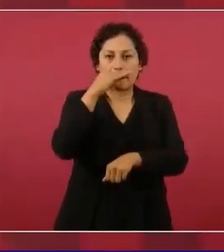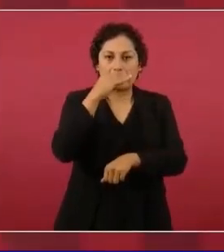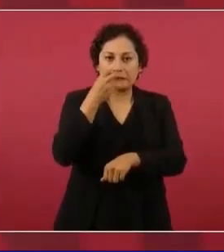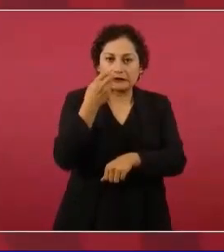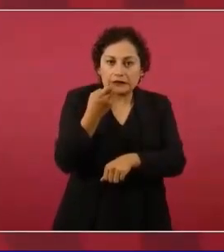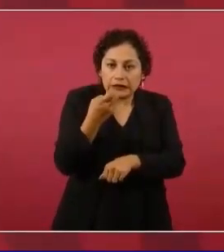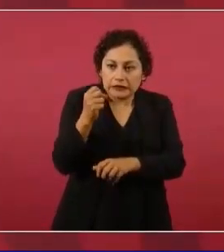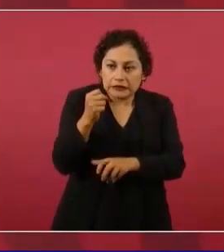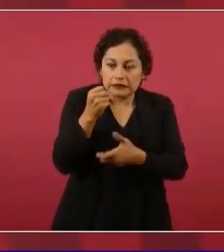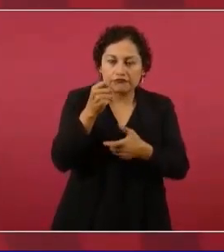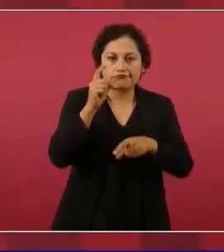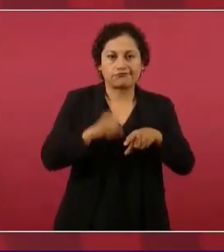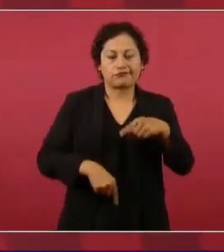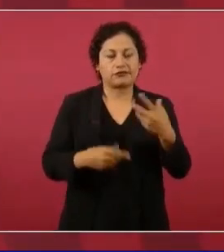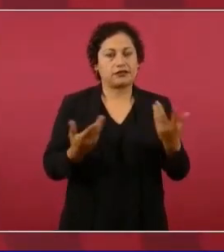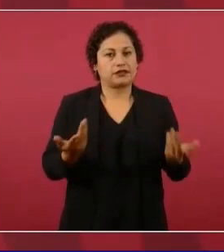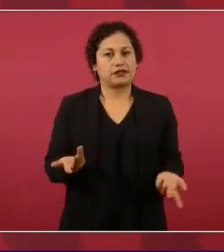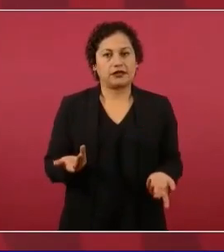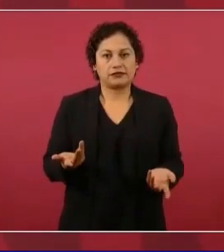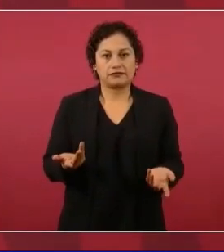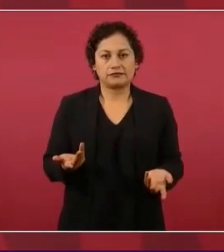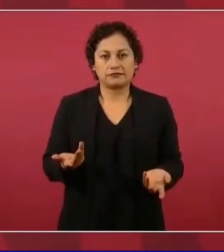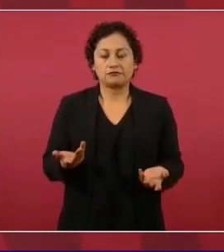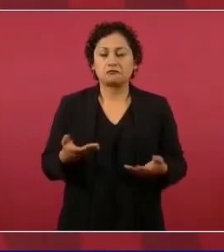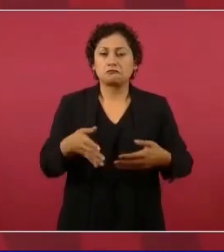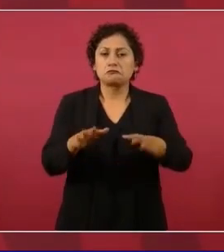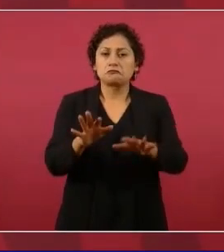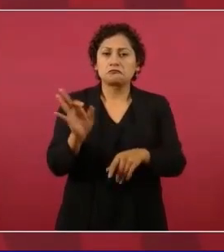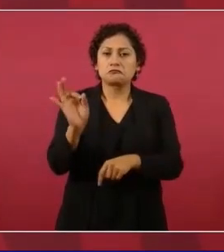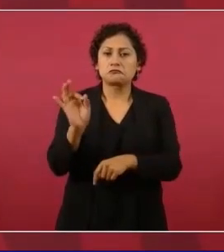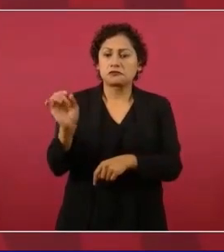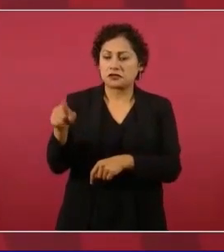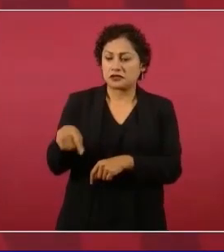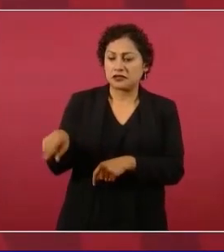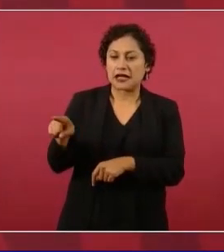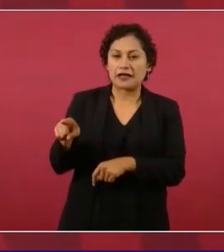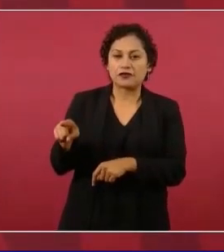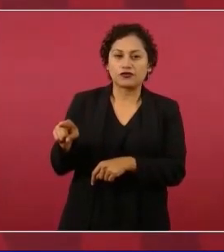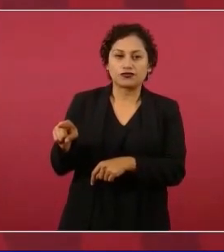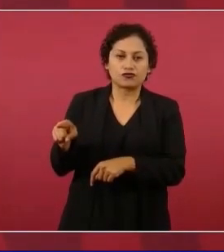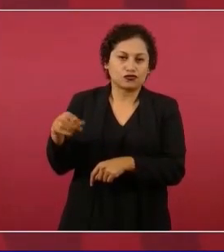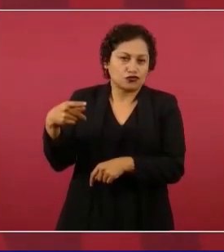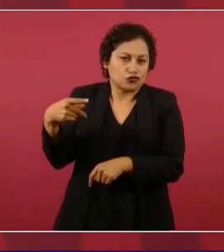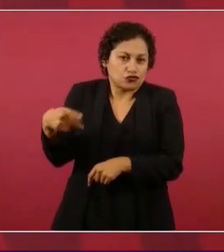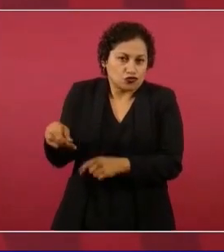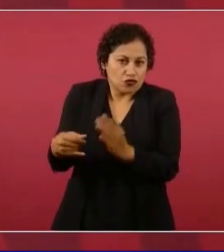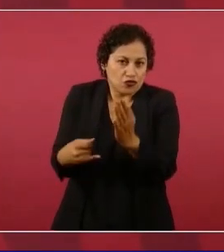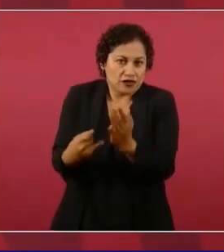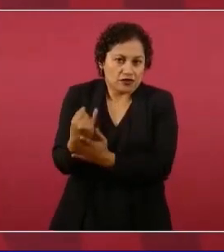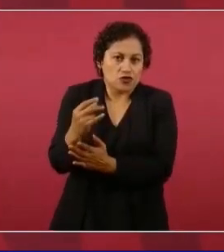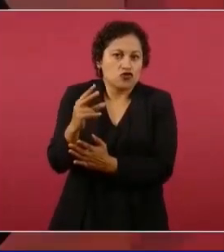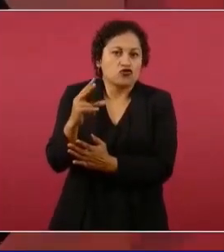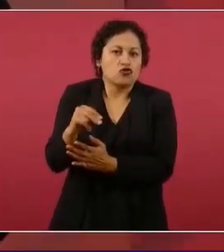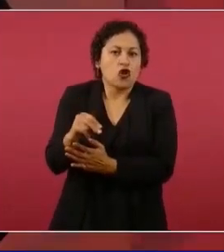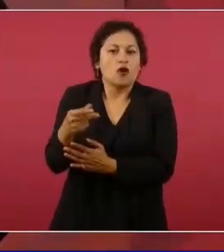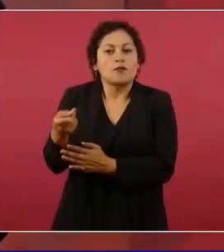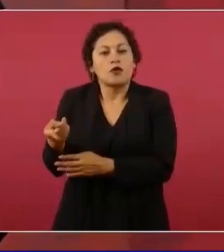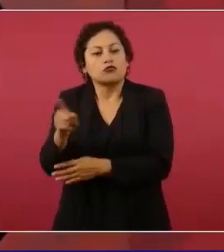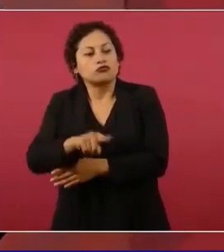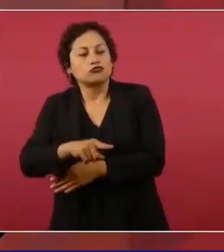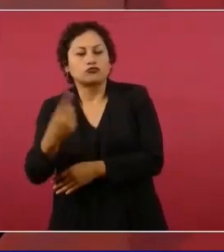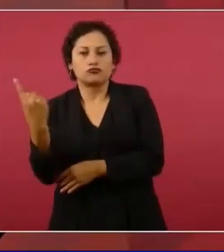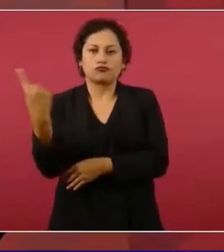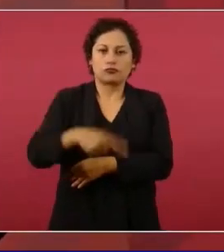Y quizá ellos no, pero se los ordenarían, porque ellos de una u otra